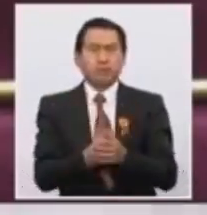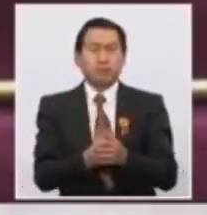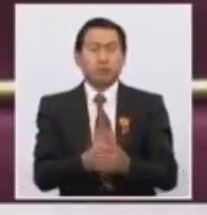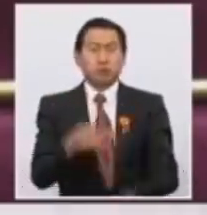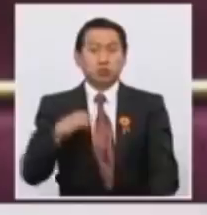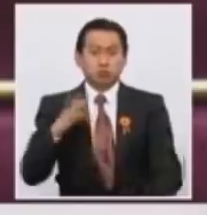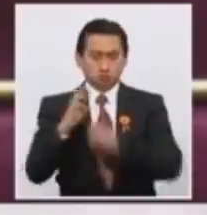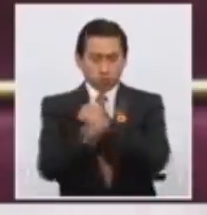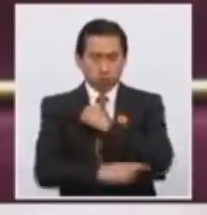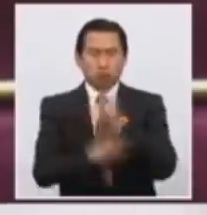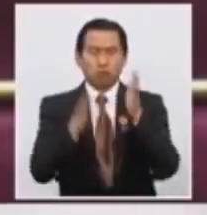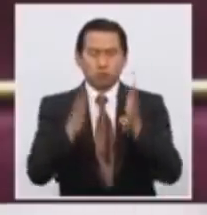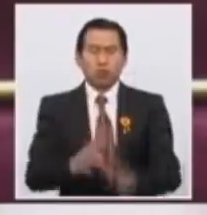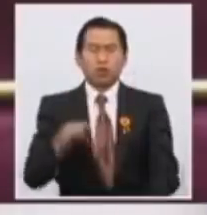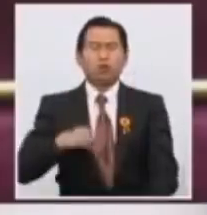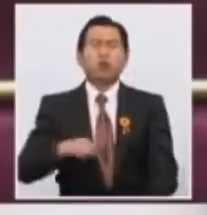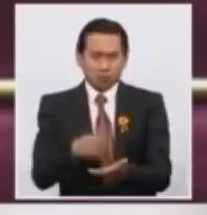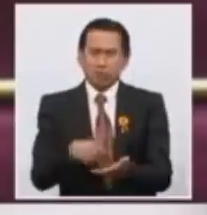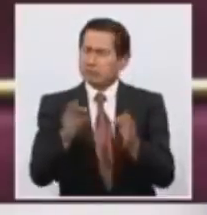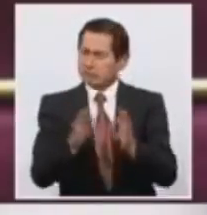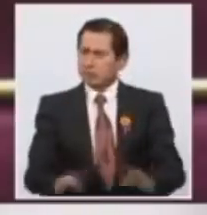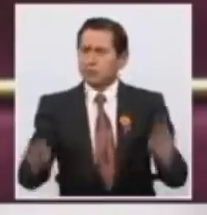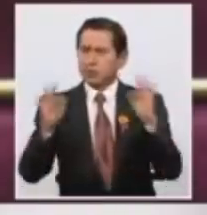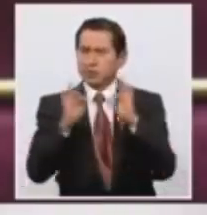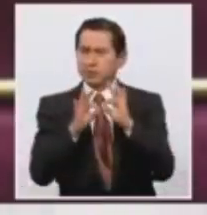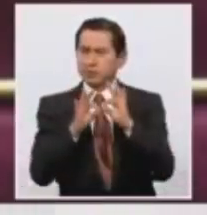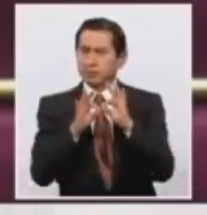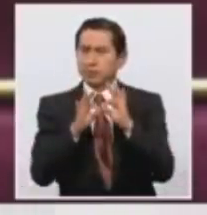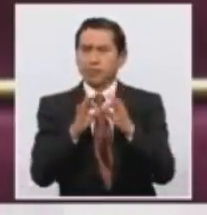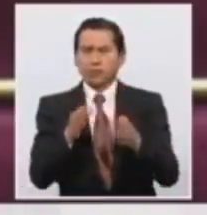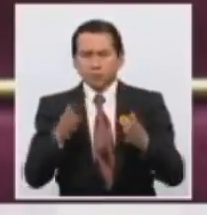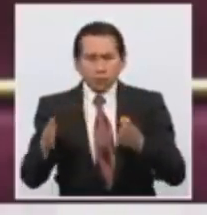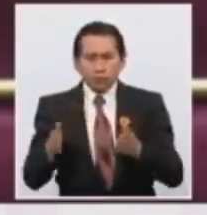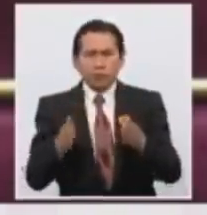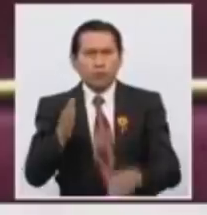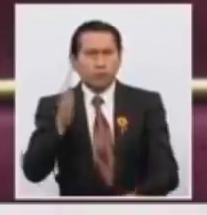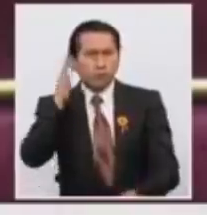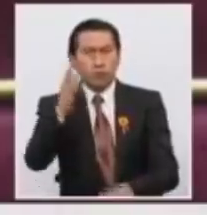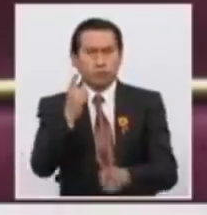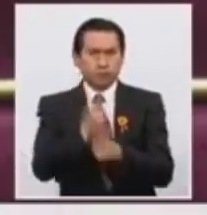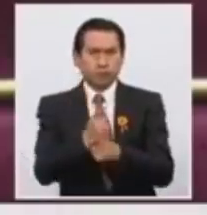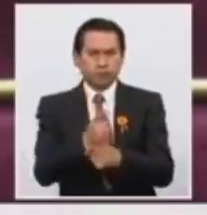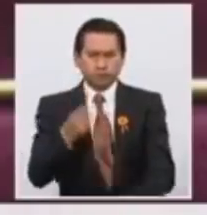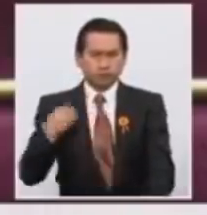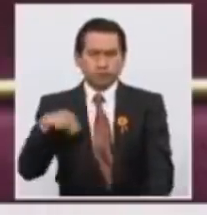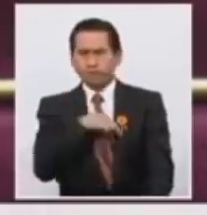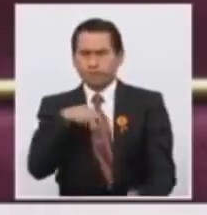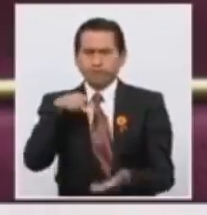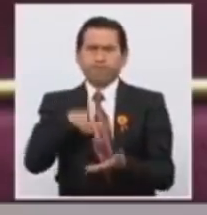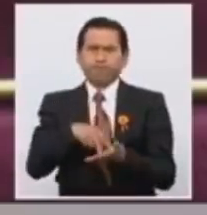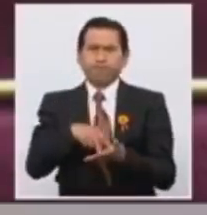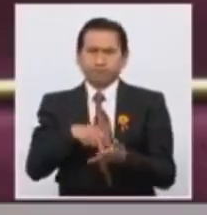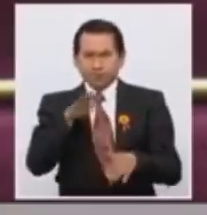republicana y estoy orgullosa de serlo tenemos el rumbo y tenemos la firmeza para caminar este